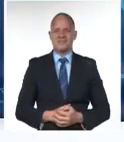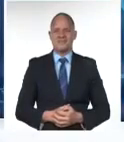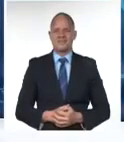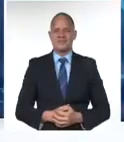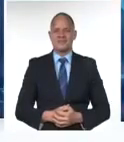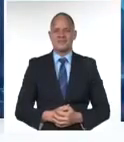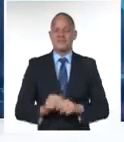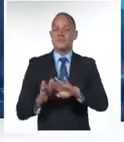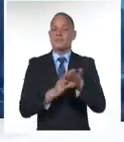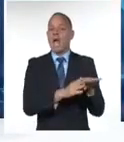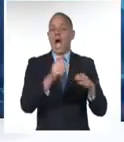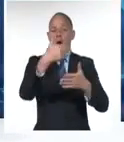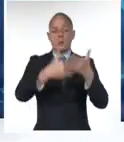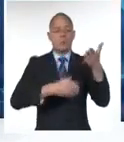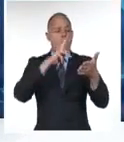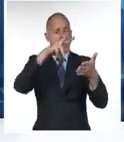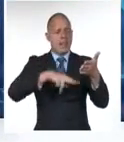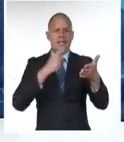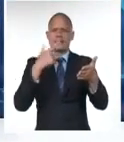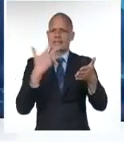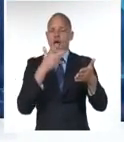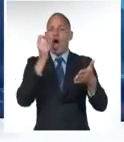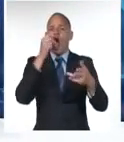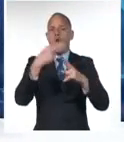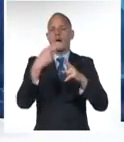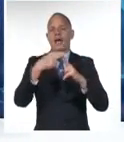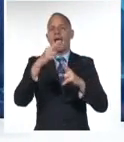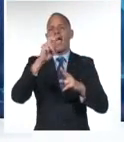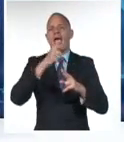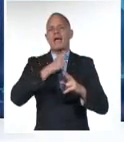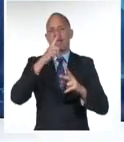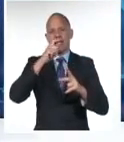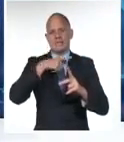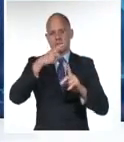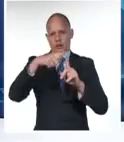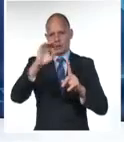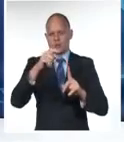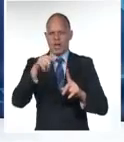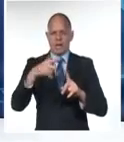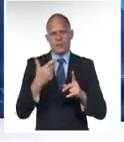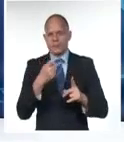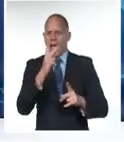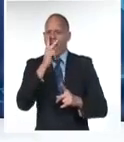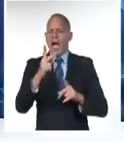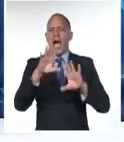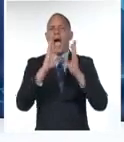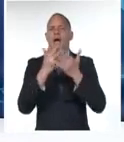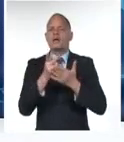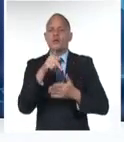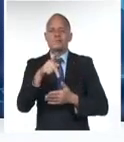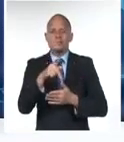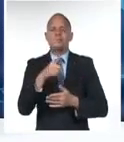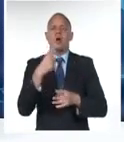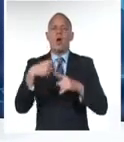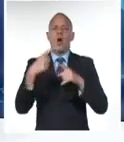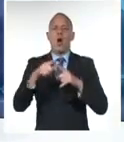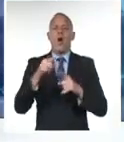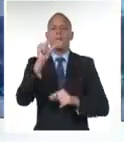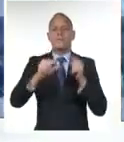Seguidamente damos lectura a la declaración de Ernesto Soberón Guzmán, director general de Asuntos Consulares y de Cubanos Residentes en el